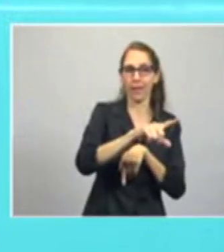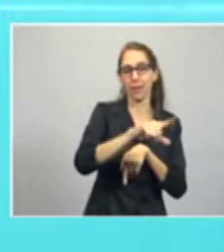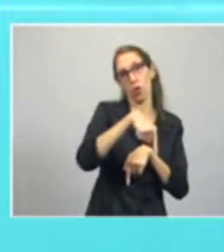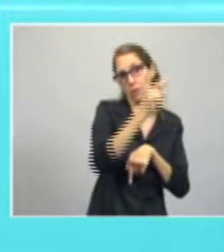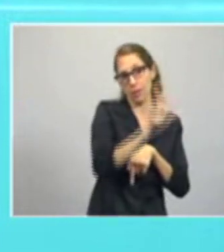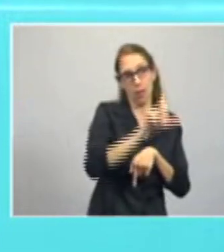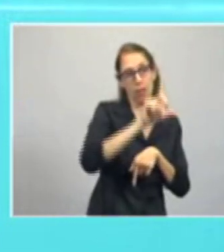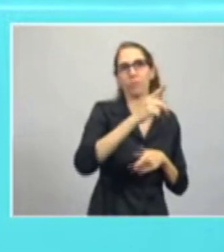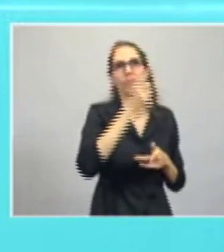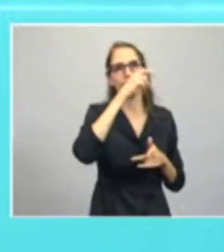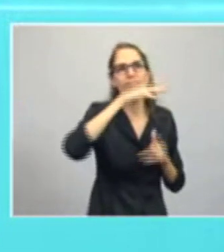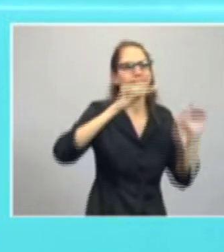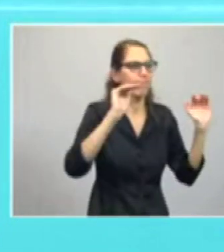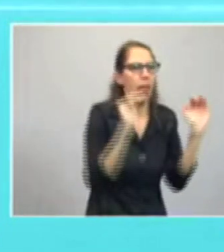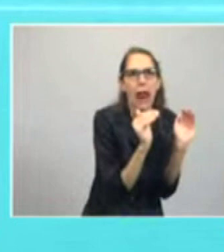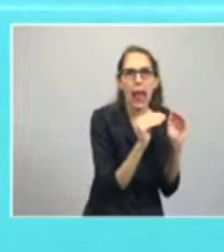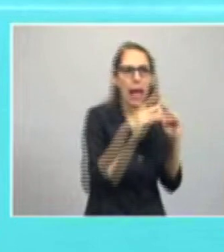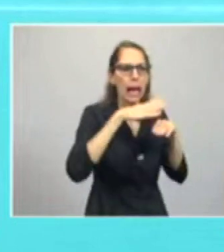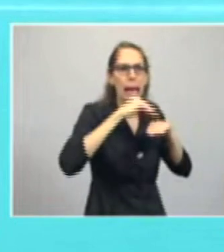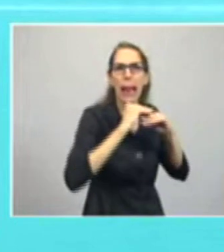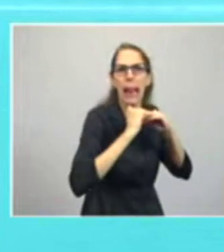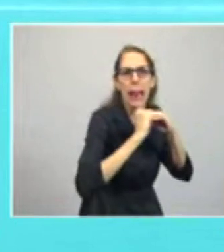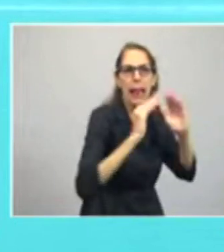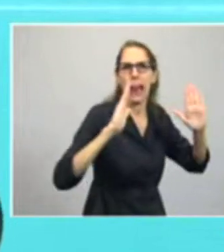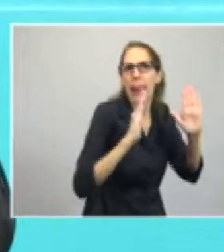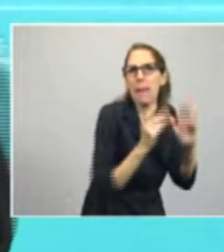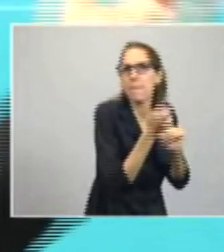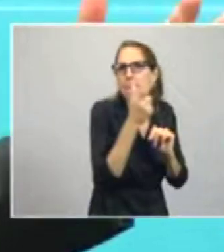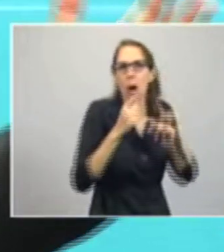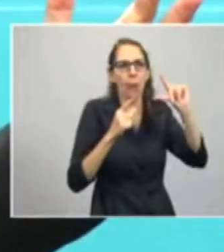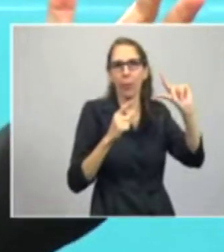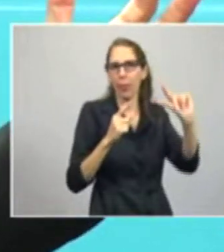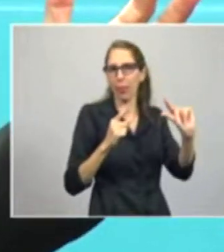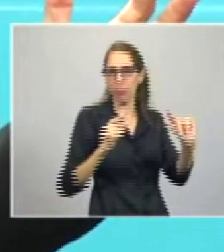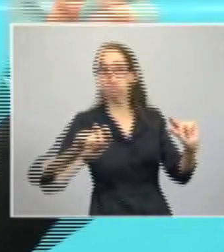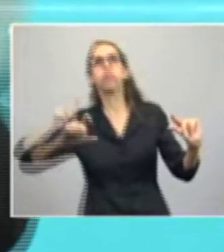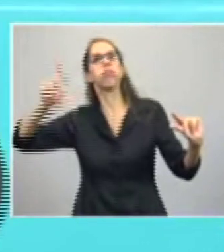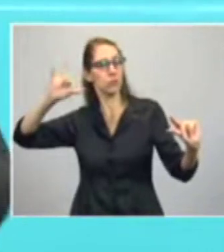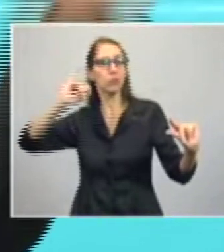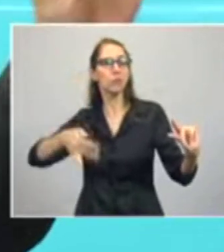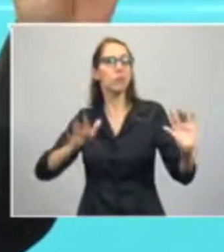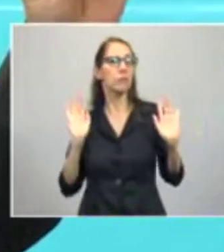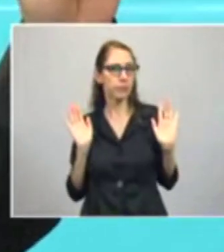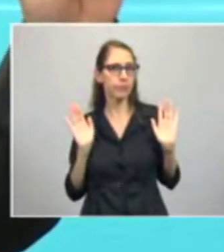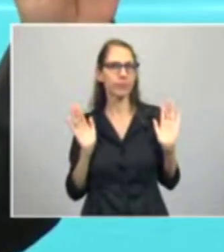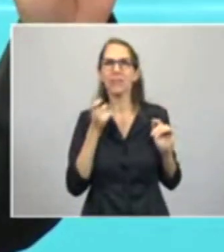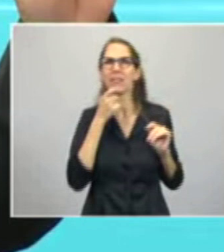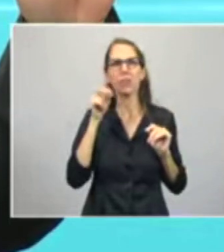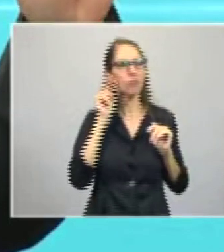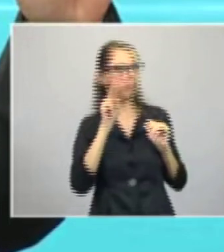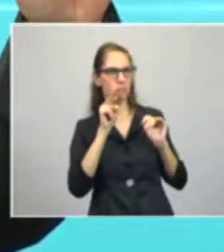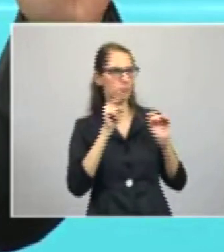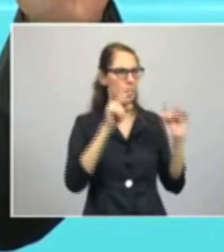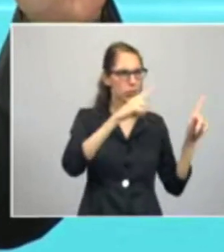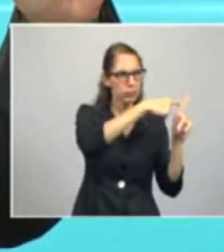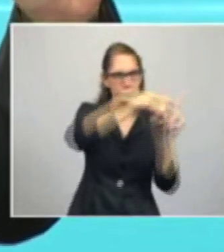del salario que obtienen los jubilados cuyos ingresos están atados a los ingresos de los trabajadores bonaerenses.